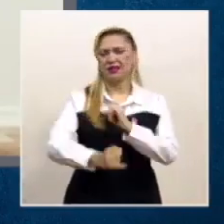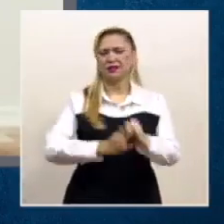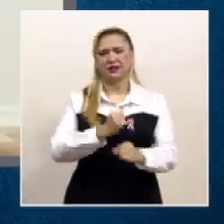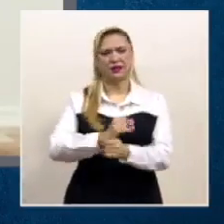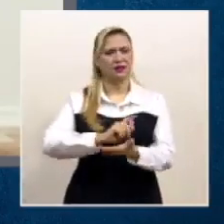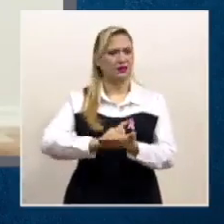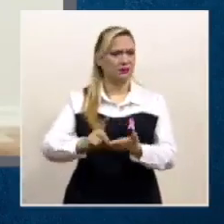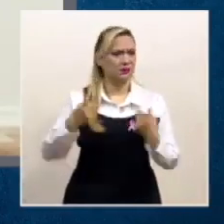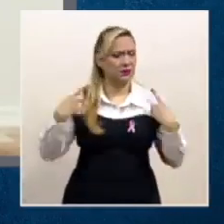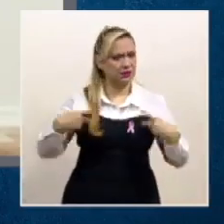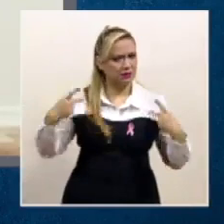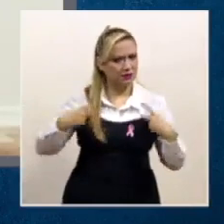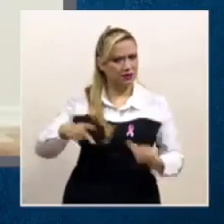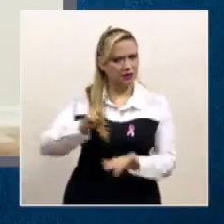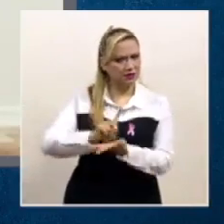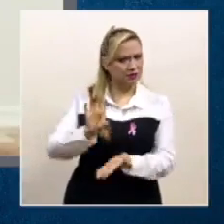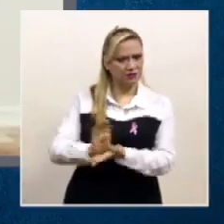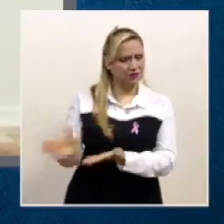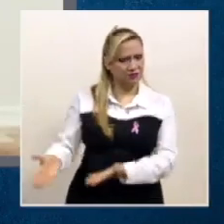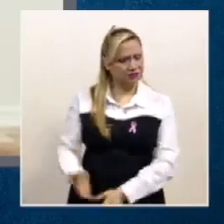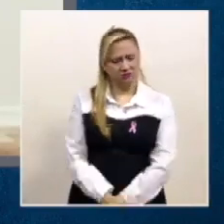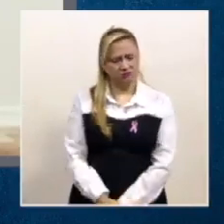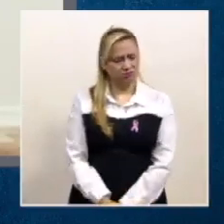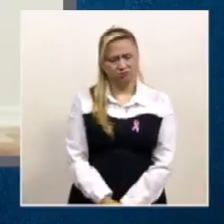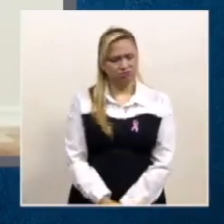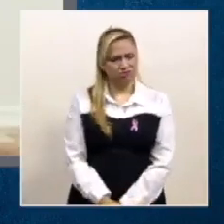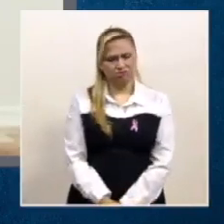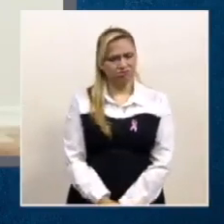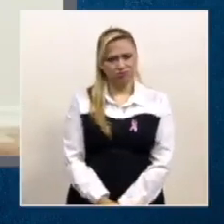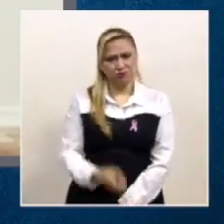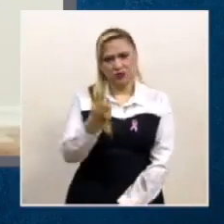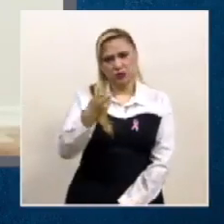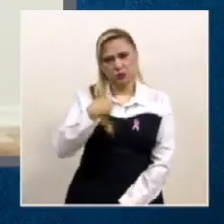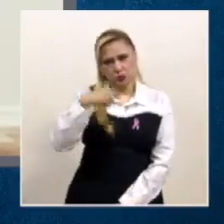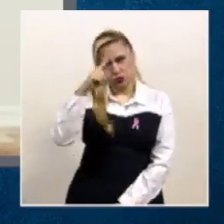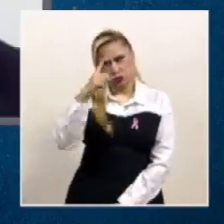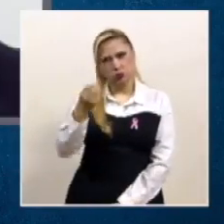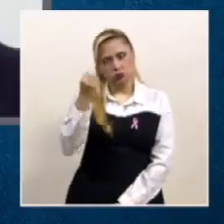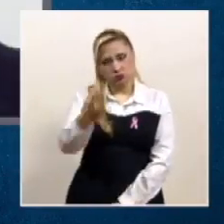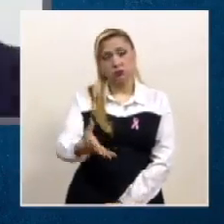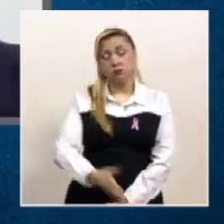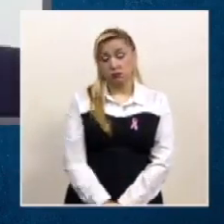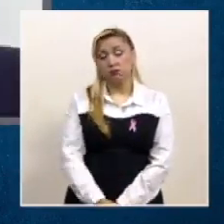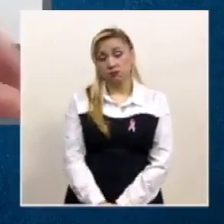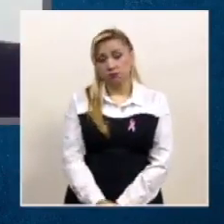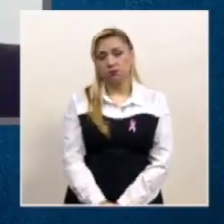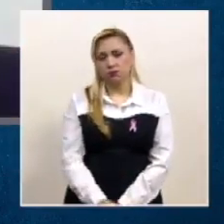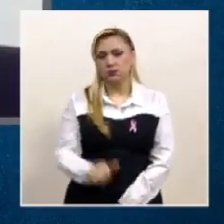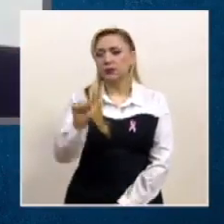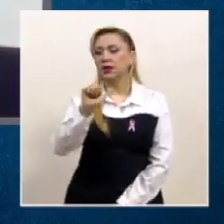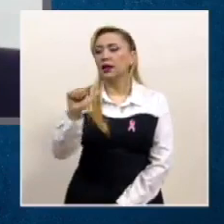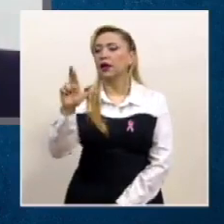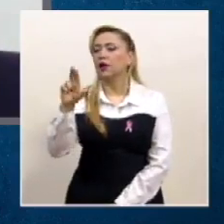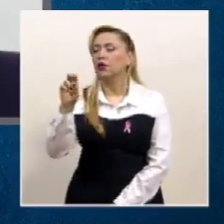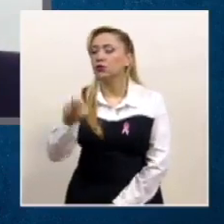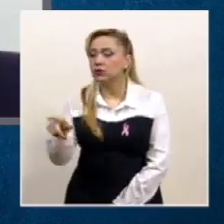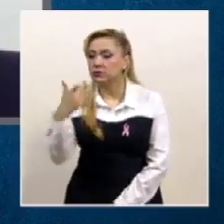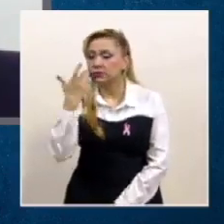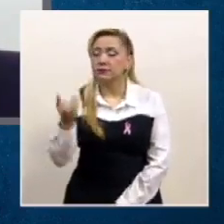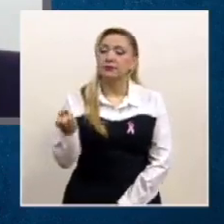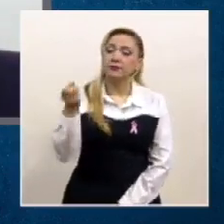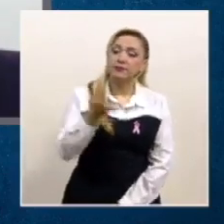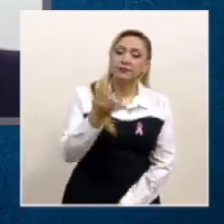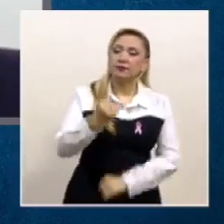los derechos de las personas con discapacidad. Esa podría resaltar por el momento. Aarón, ¿te gustaría resaltar también algún